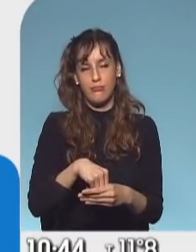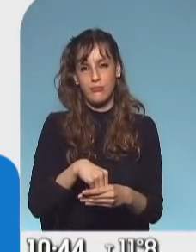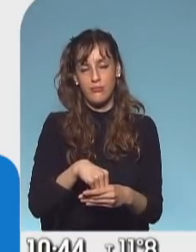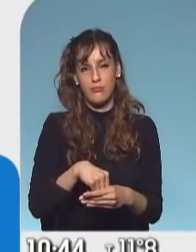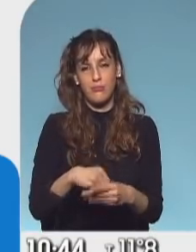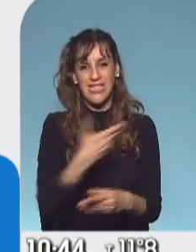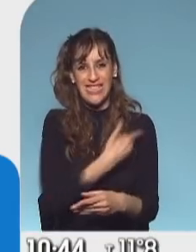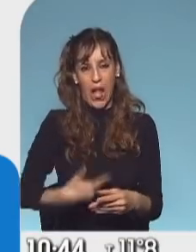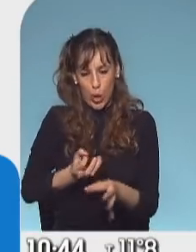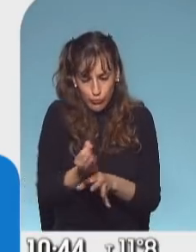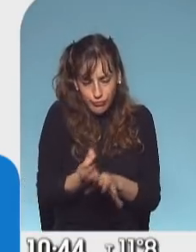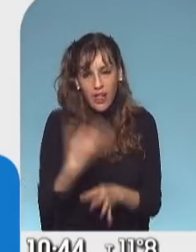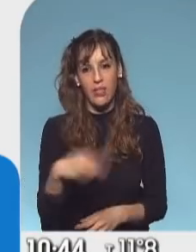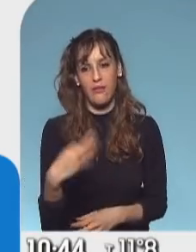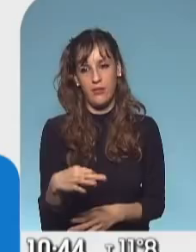Desde el Estado.